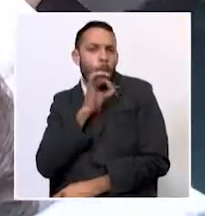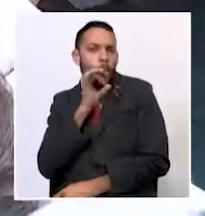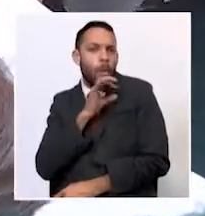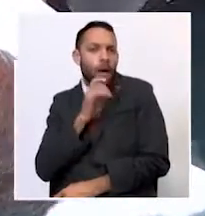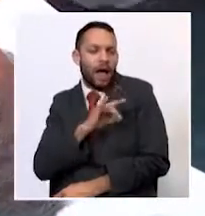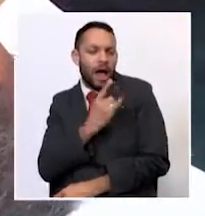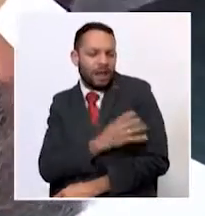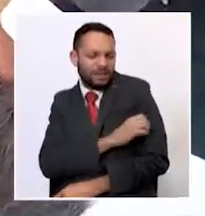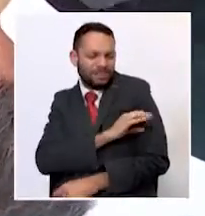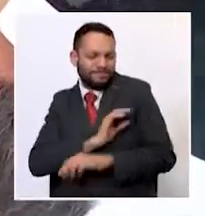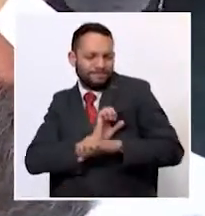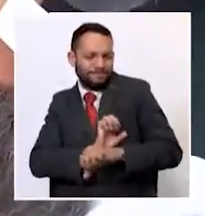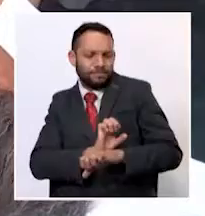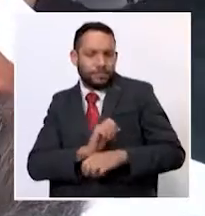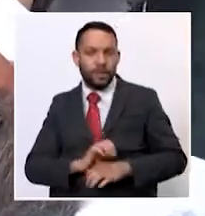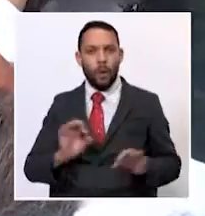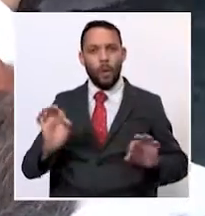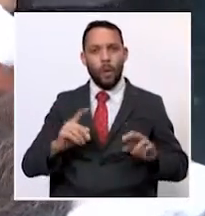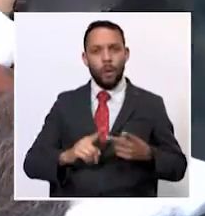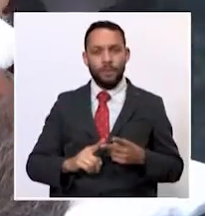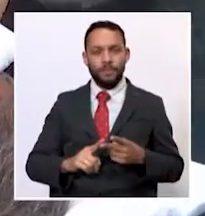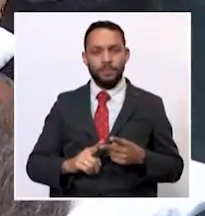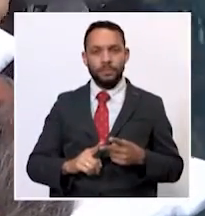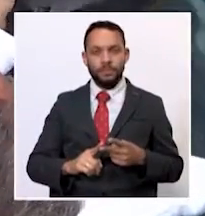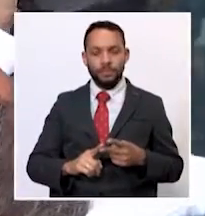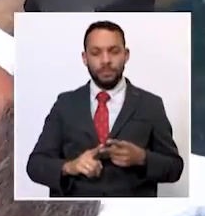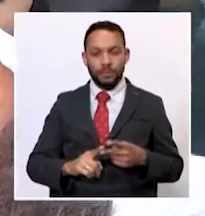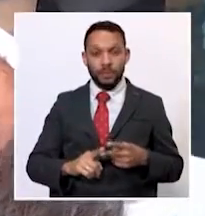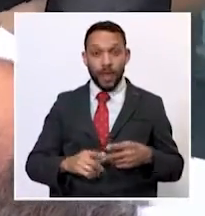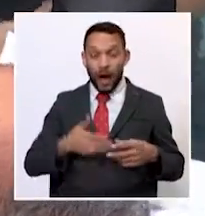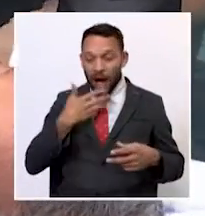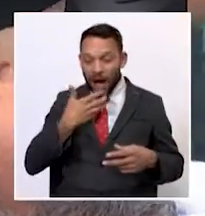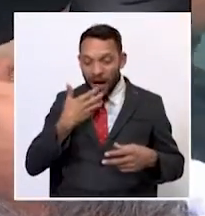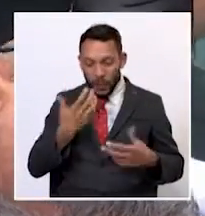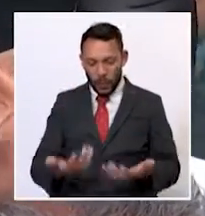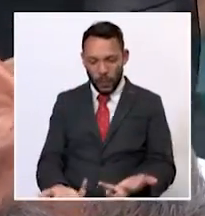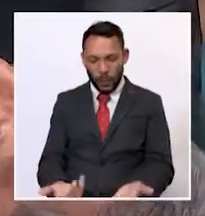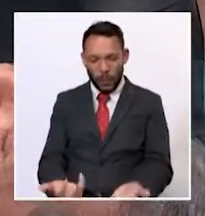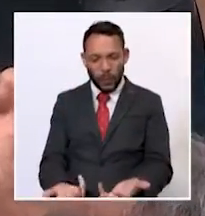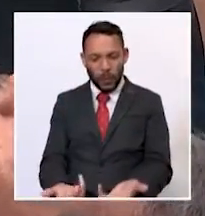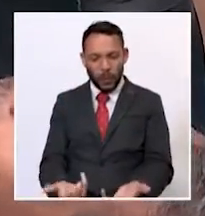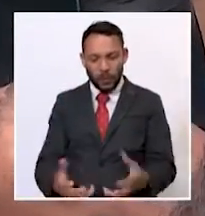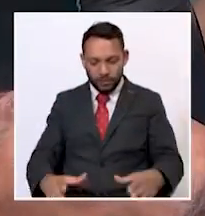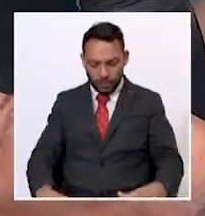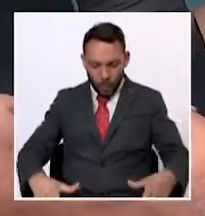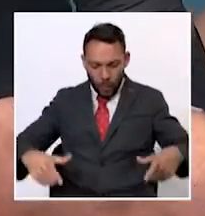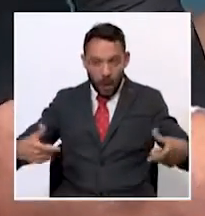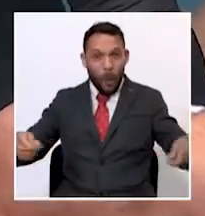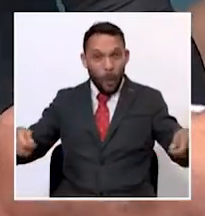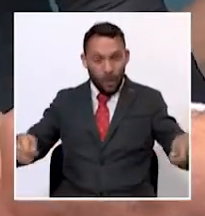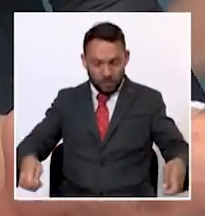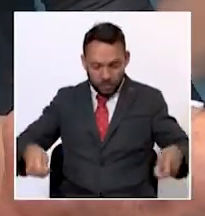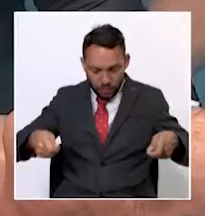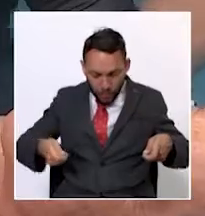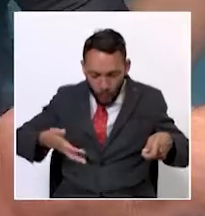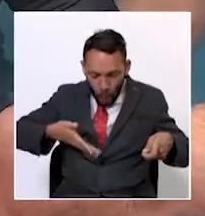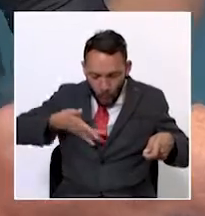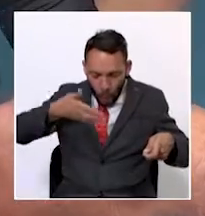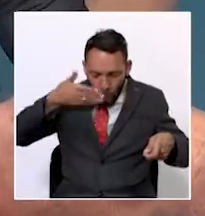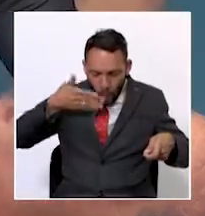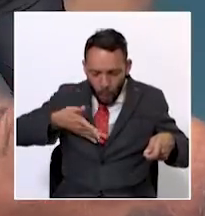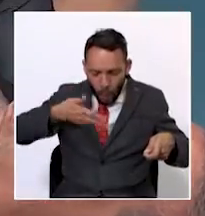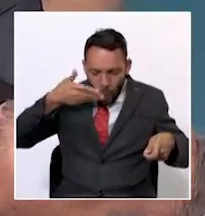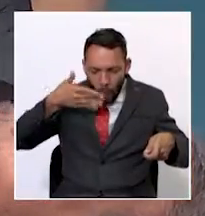golpeada. Cuando no hemos hecho vaporizaciones para poder manejar los trastornos respiratorios, el agua en forma de vapor y